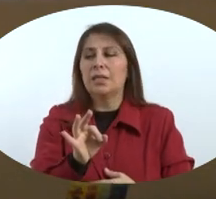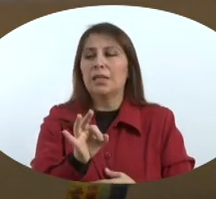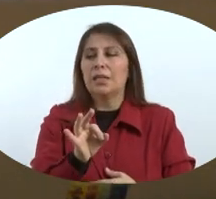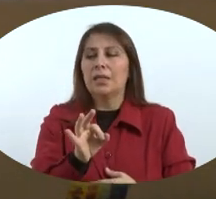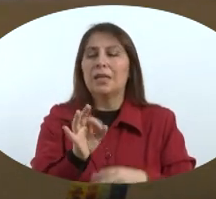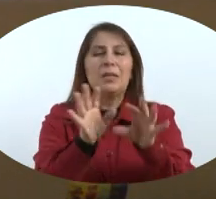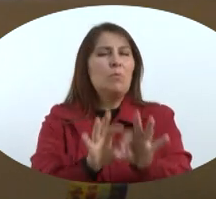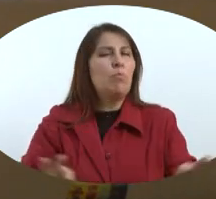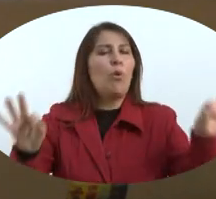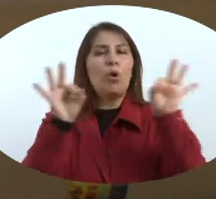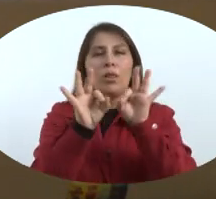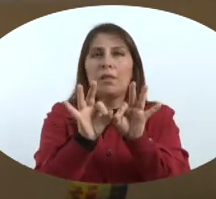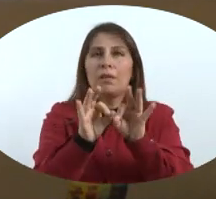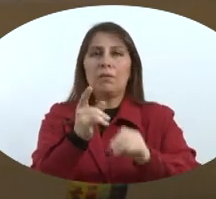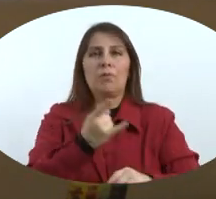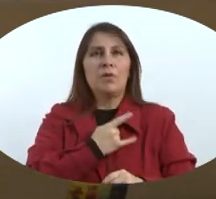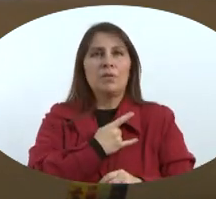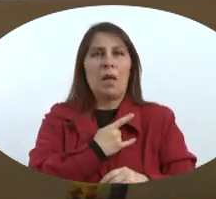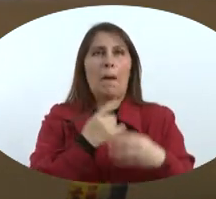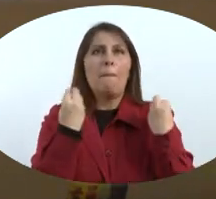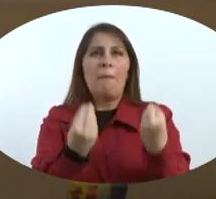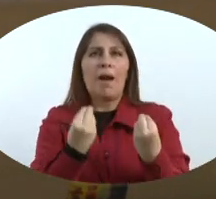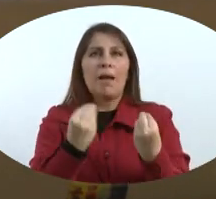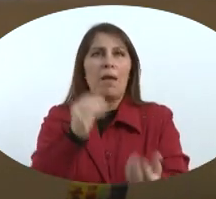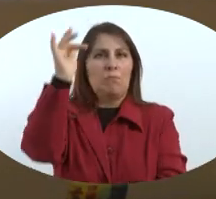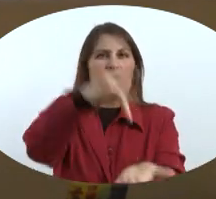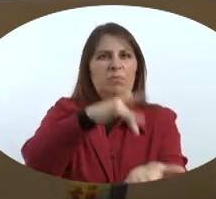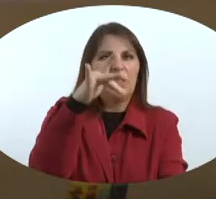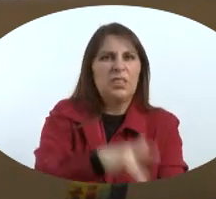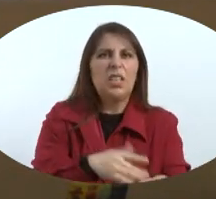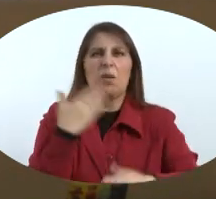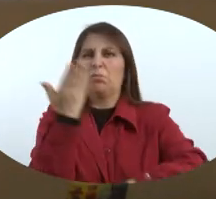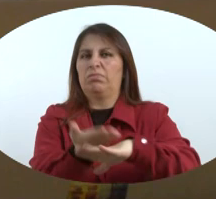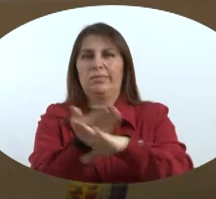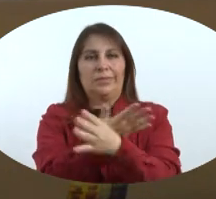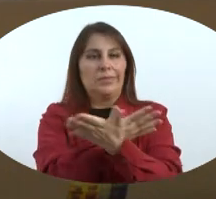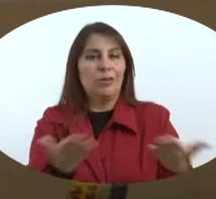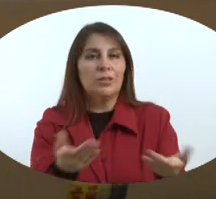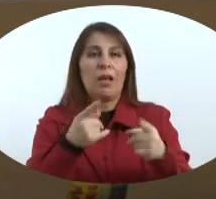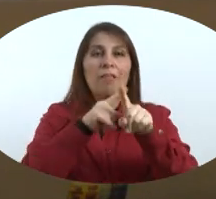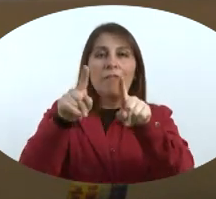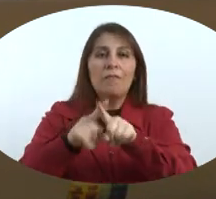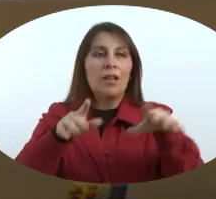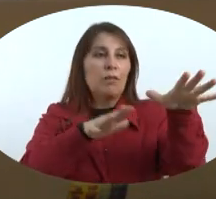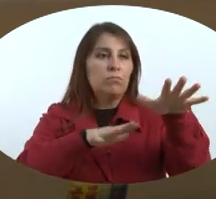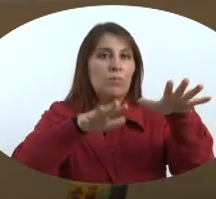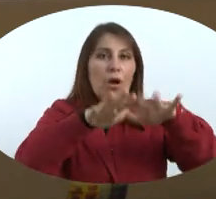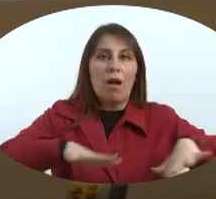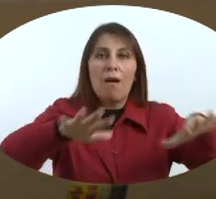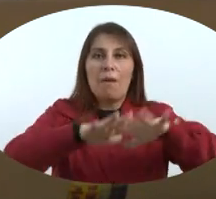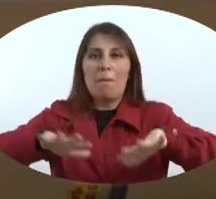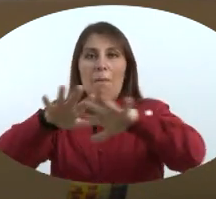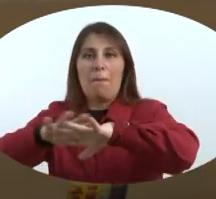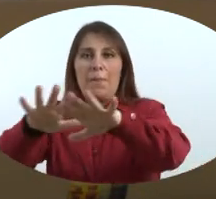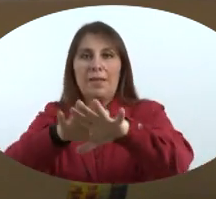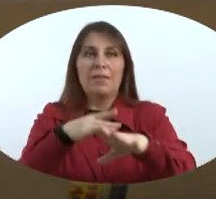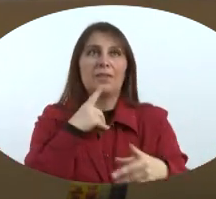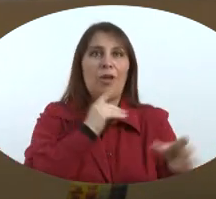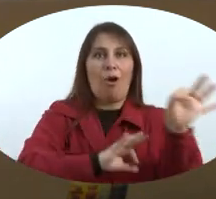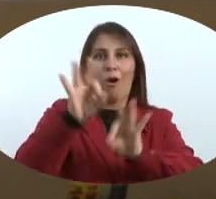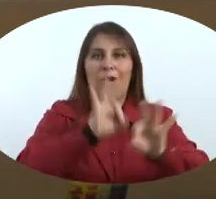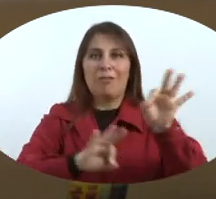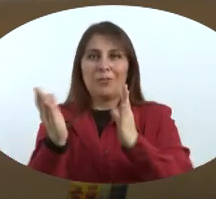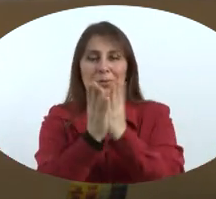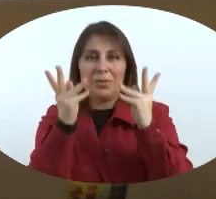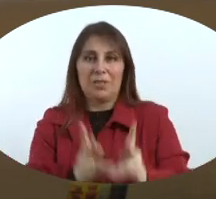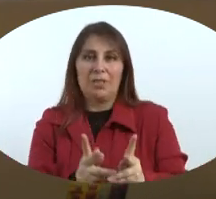pues fundamental es bastante participativo y propositivo en los diferentes escenarios de organización estudiantil y en